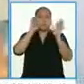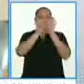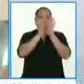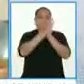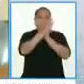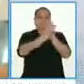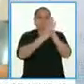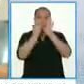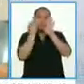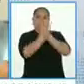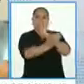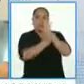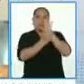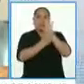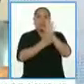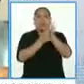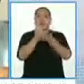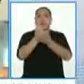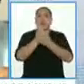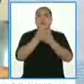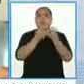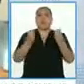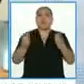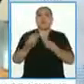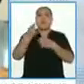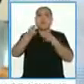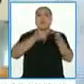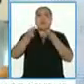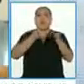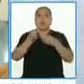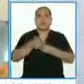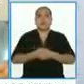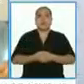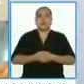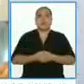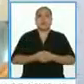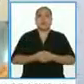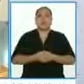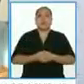pasé que muestra la sala situacional, me ayudarías bastante para poder explicar cuál es el Vamos panorama con el día ella. de hoy.